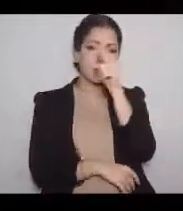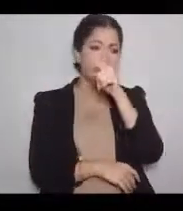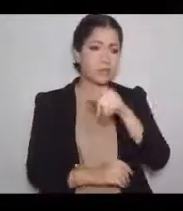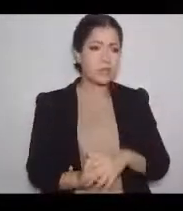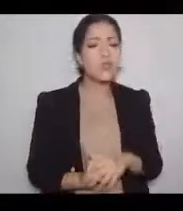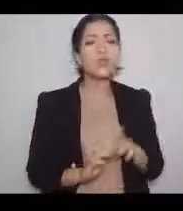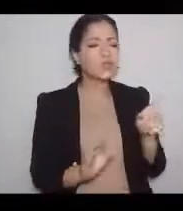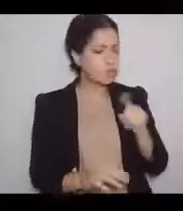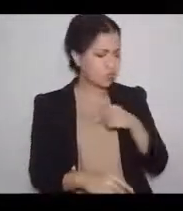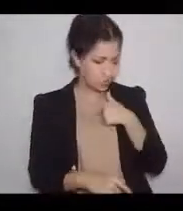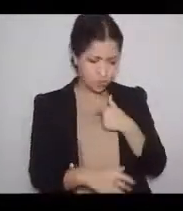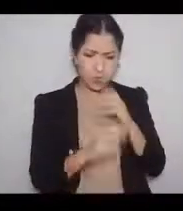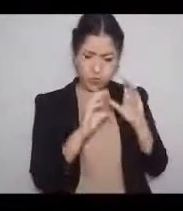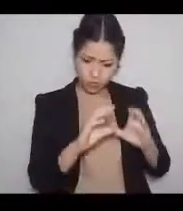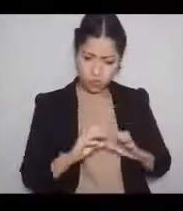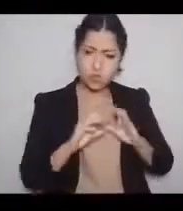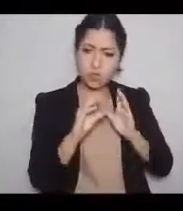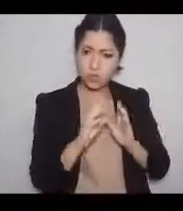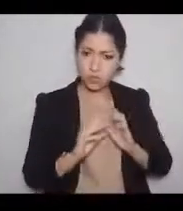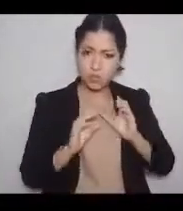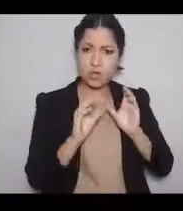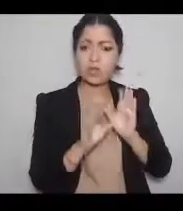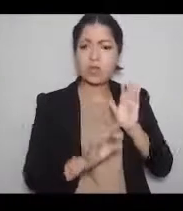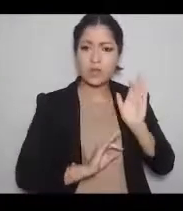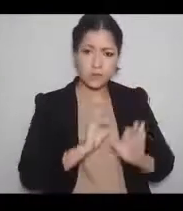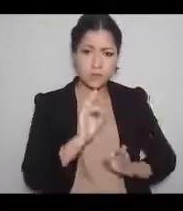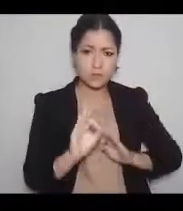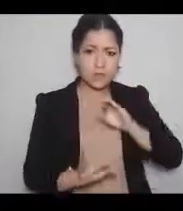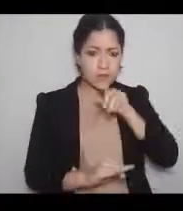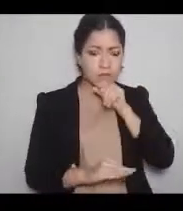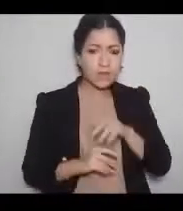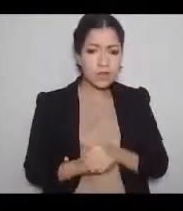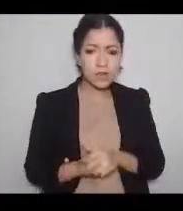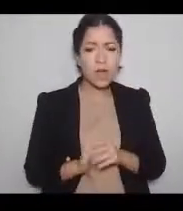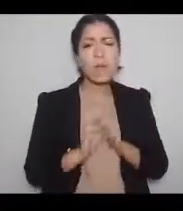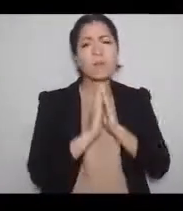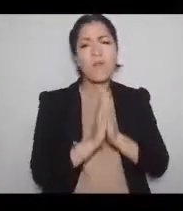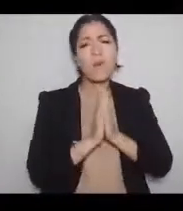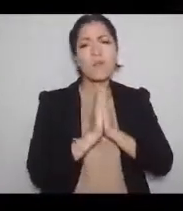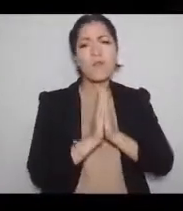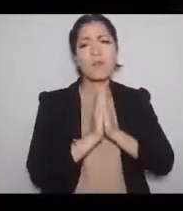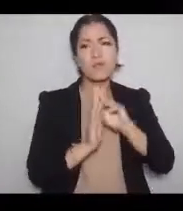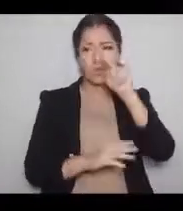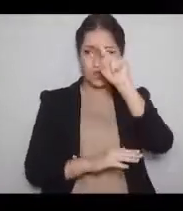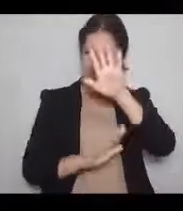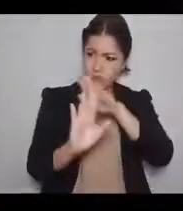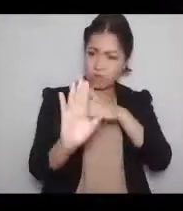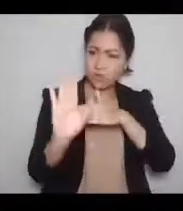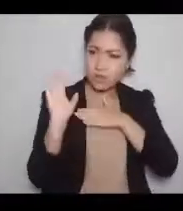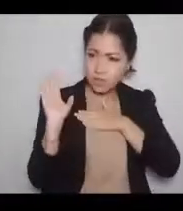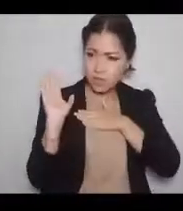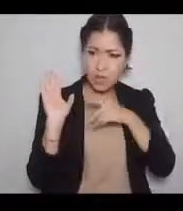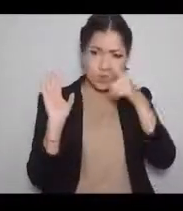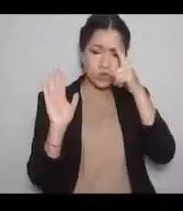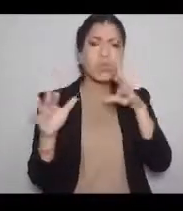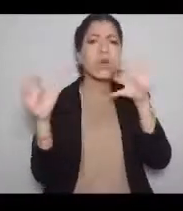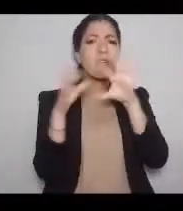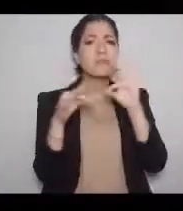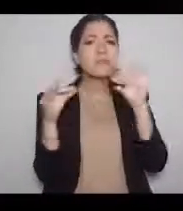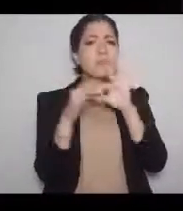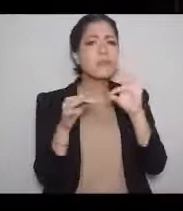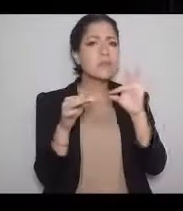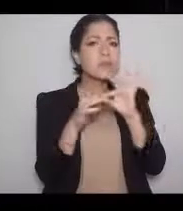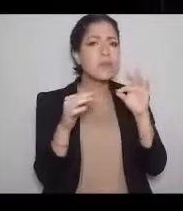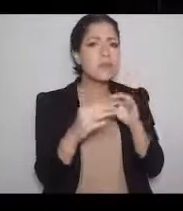Velaré por él, Tico. Cuida tus fuerzas. Promete que no moriré en vano. Explica a los astros cómo yo